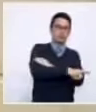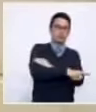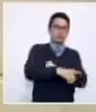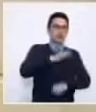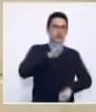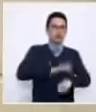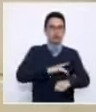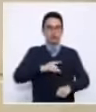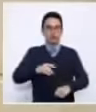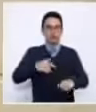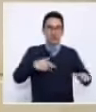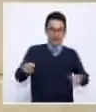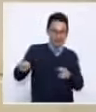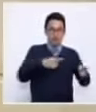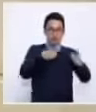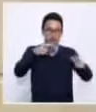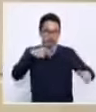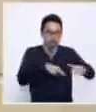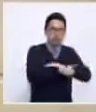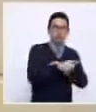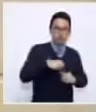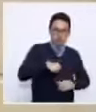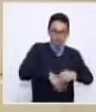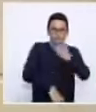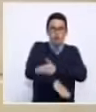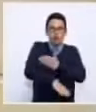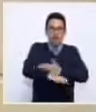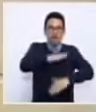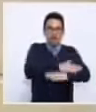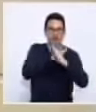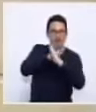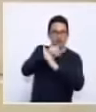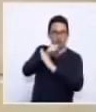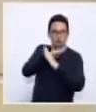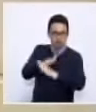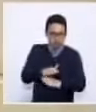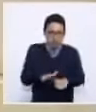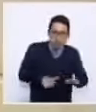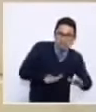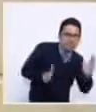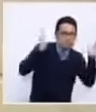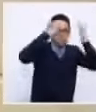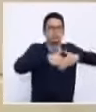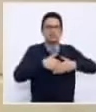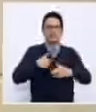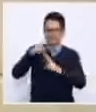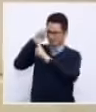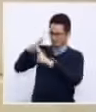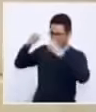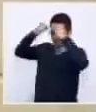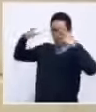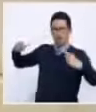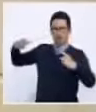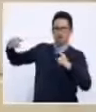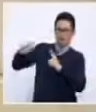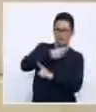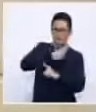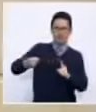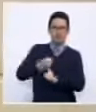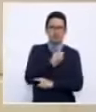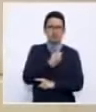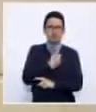tocó meterme por entre un río, vengo con las botas pantaneras acá. Entonces, ¿cuál es el respeto que nos está dando un Estado, como siempre golpeándonos, cuando